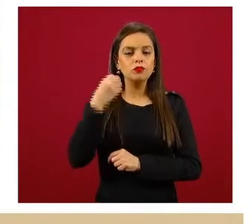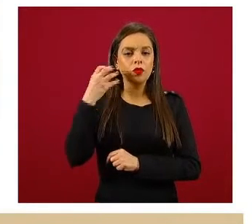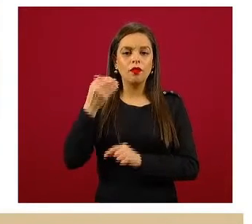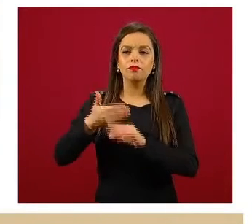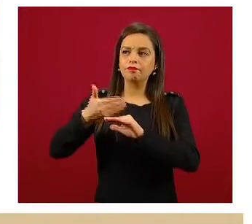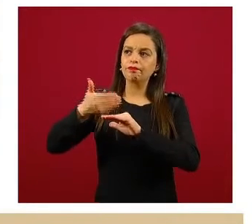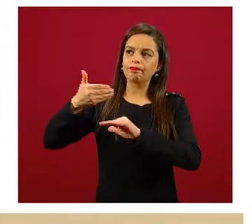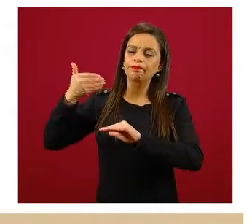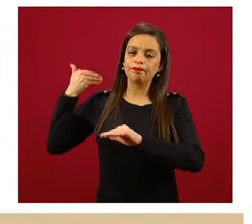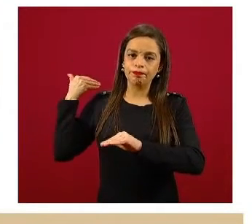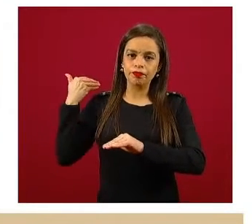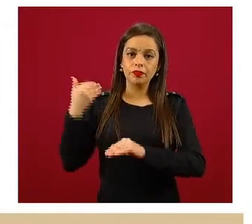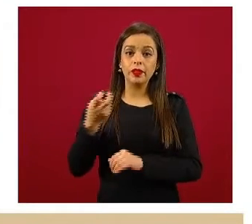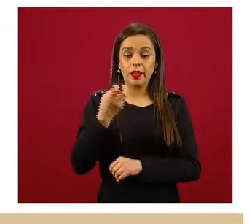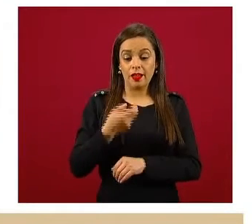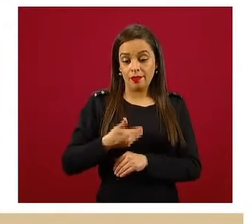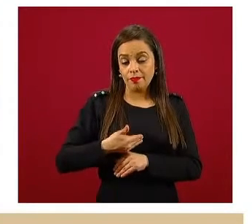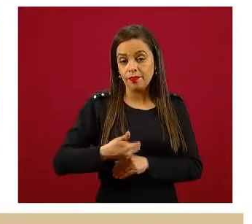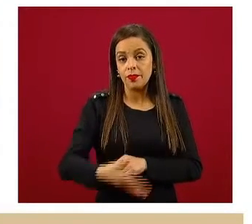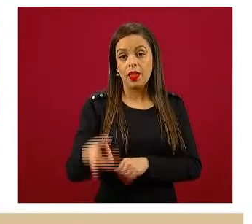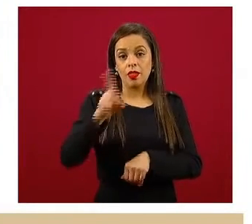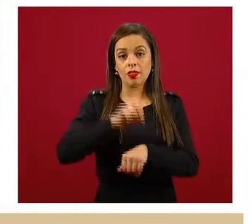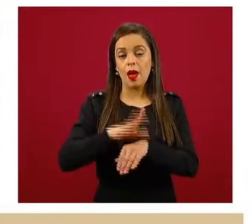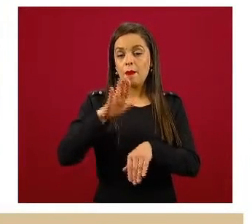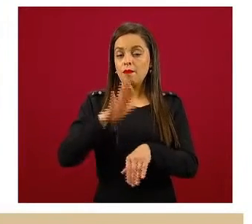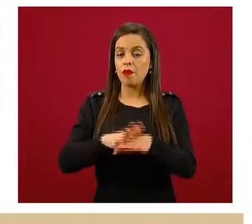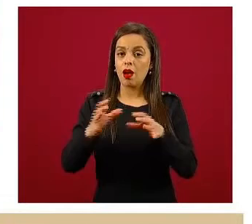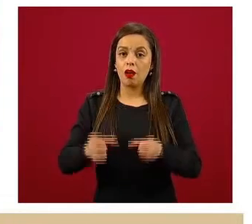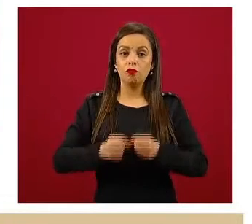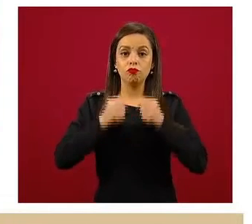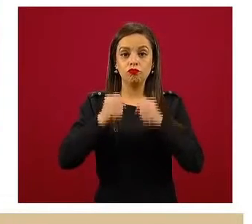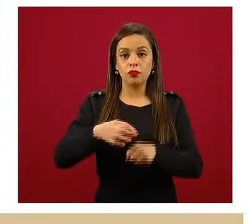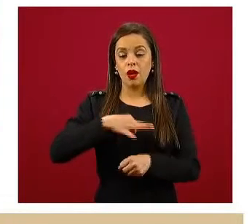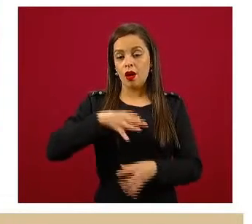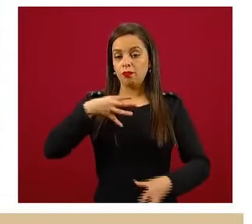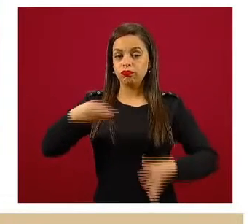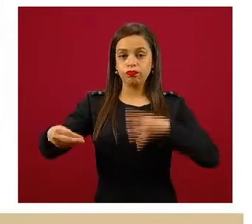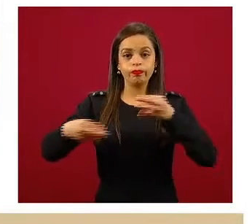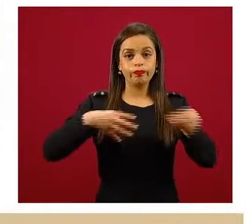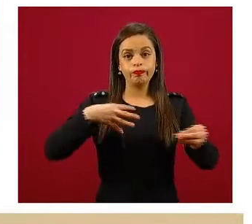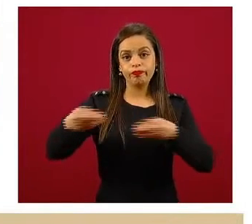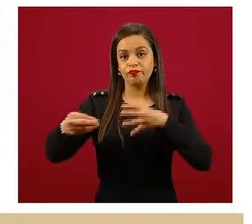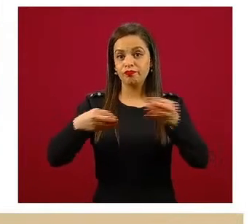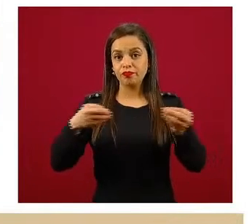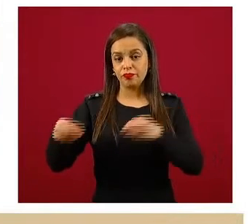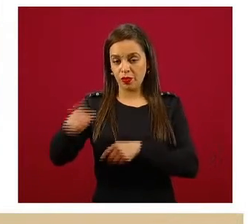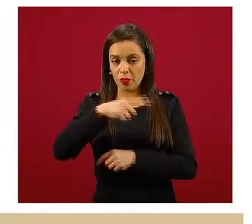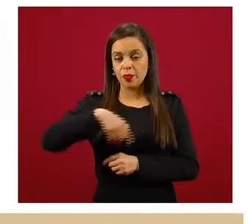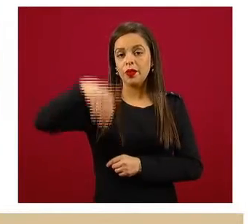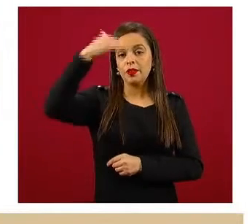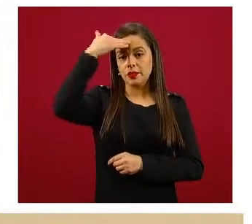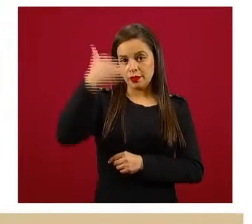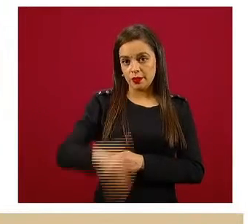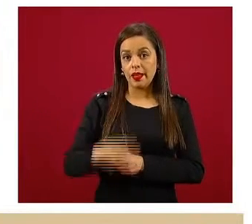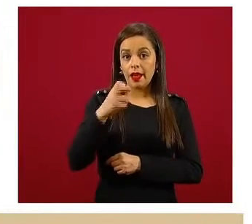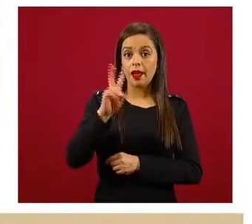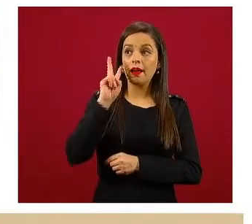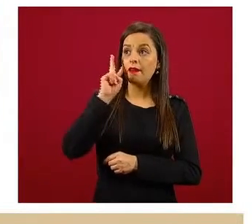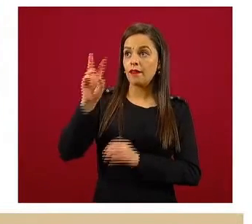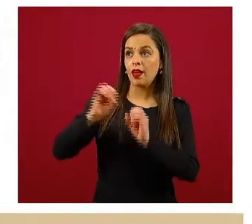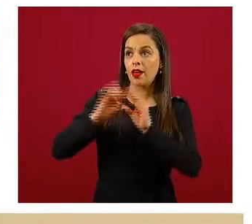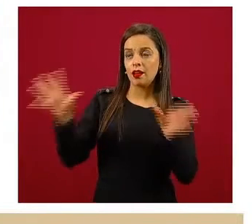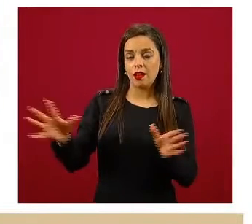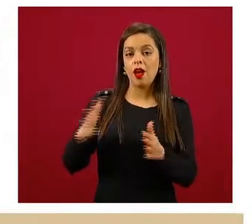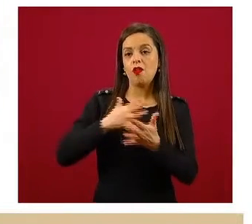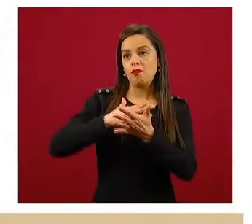estamos en esos días de mayor intensidad de la generación de casos, y por eso vemos cómo hay un incremento